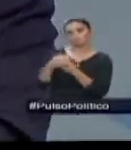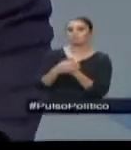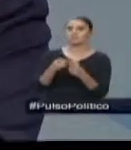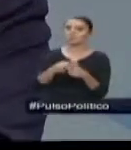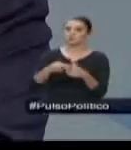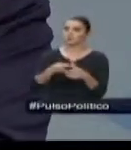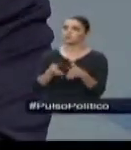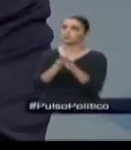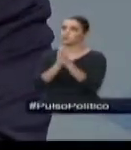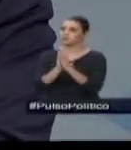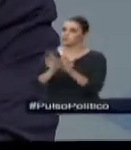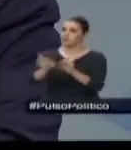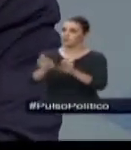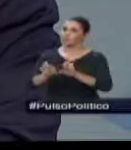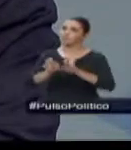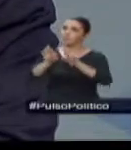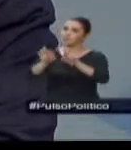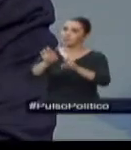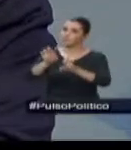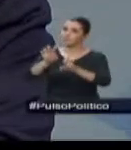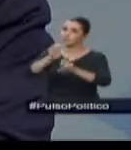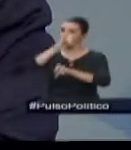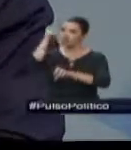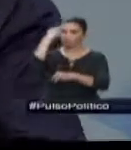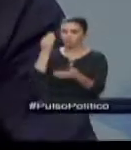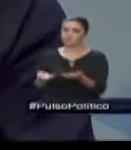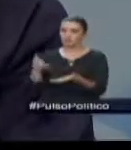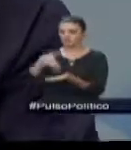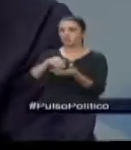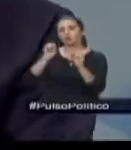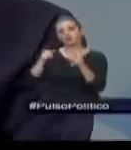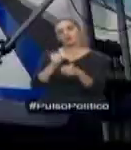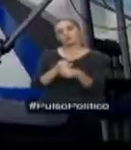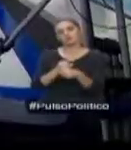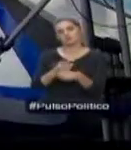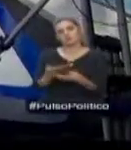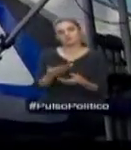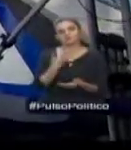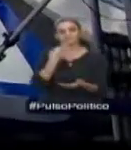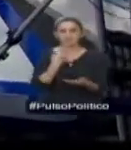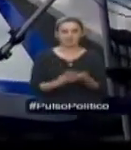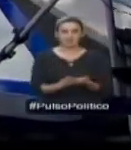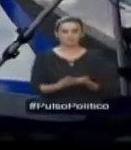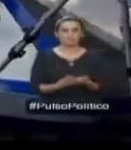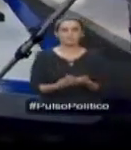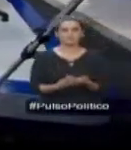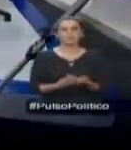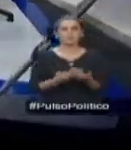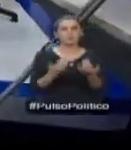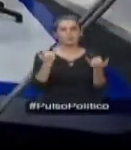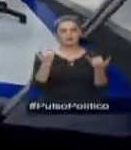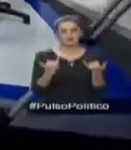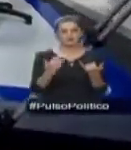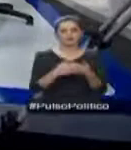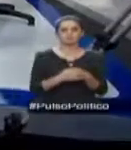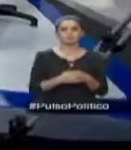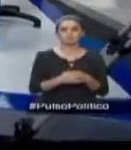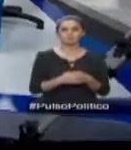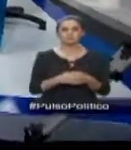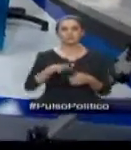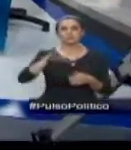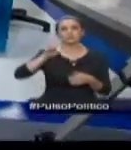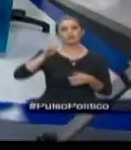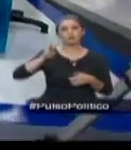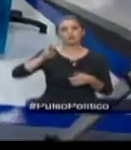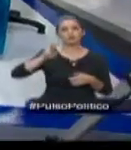solicitando la rectoría del gobierno central lo puede realizar gracias a ocasiones el mundo de moisés tacle estudiando torres dice